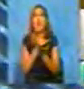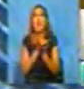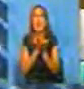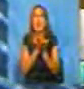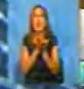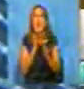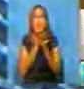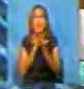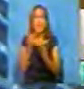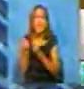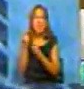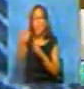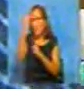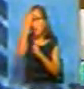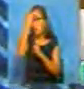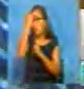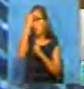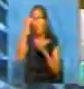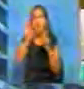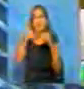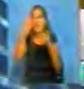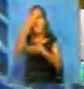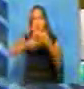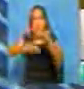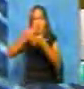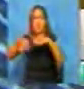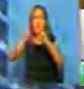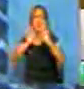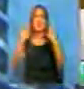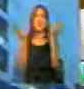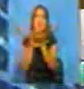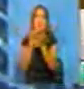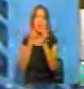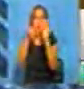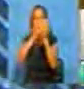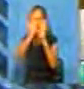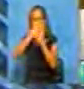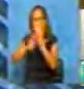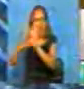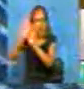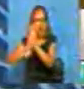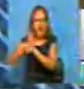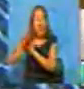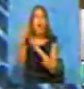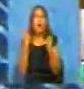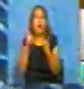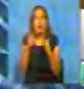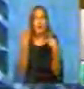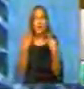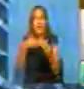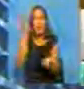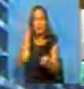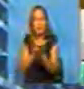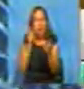que nuestra Constitución y los tratados internacionales le dan a los ciudadanos. Esto significa que para que puedan